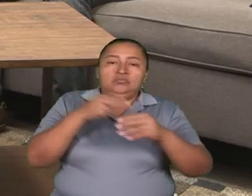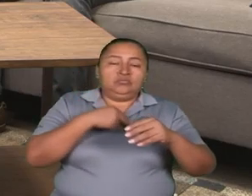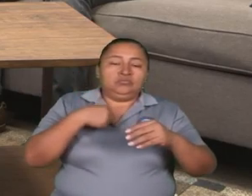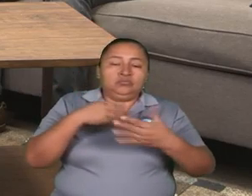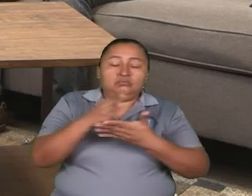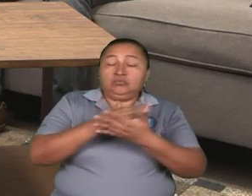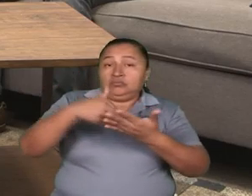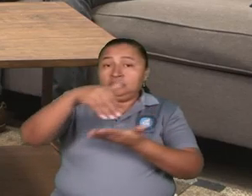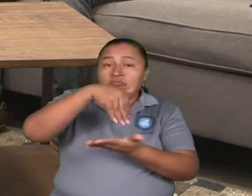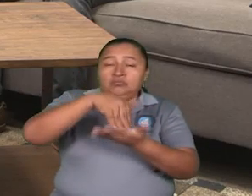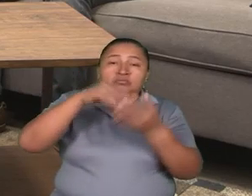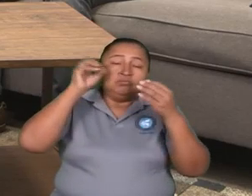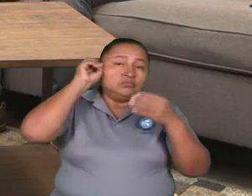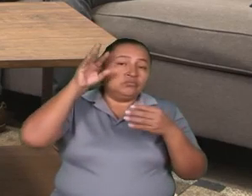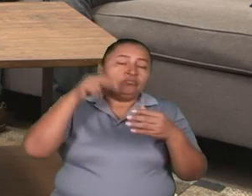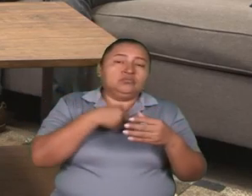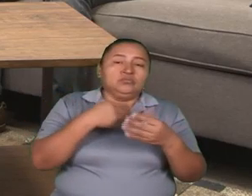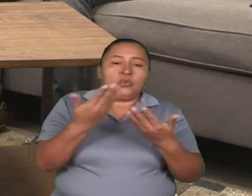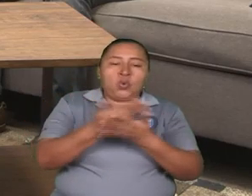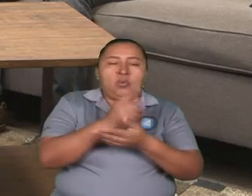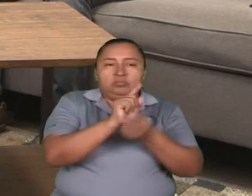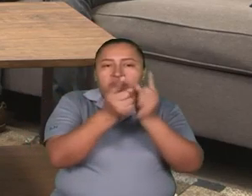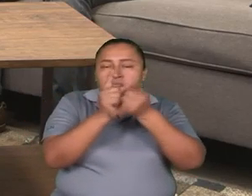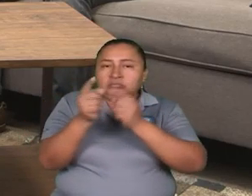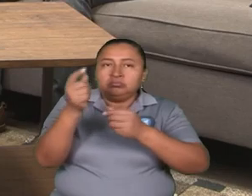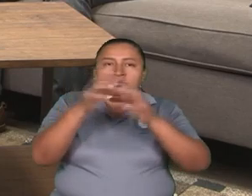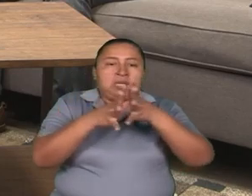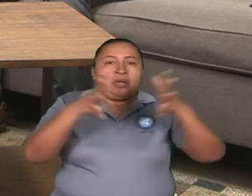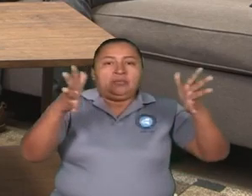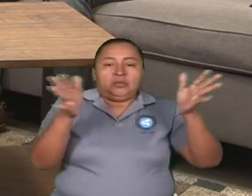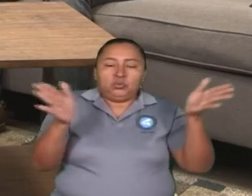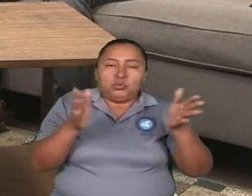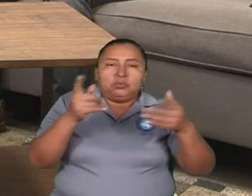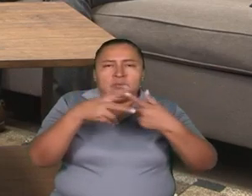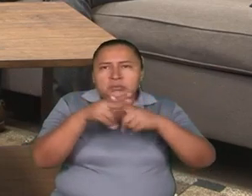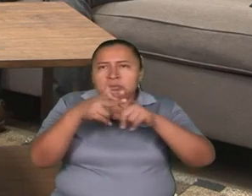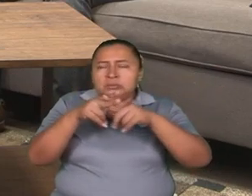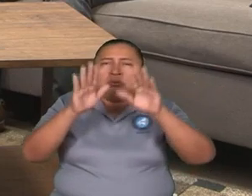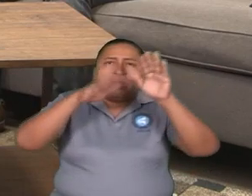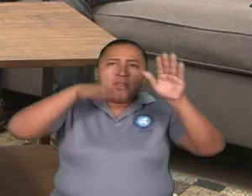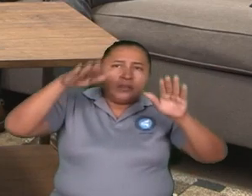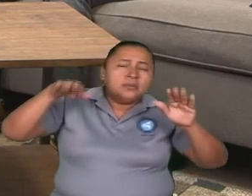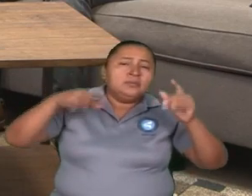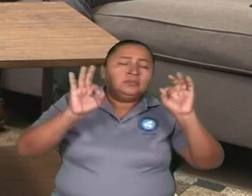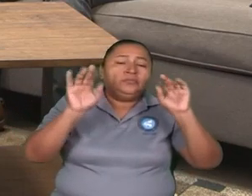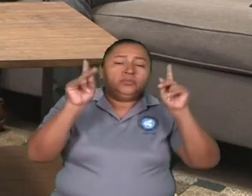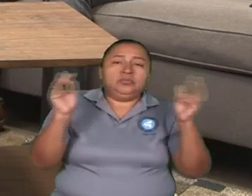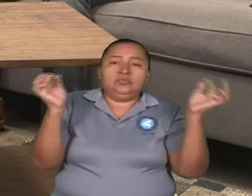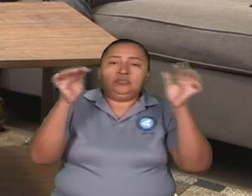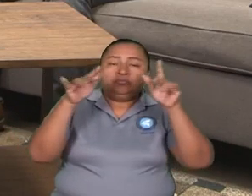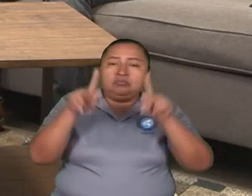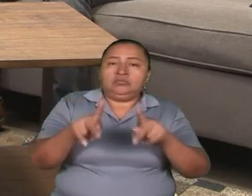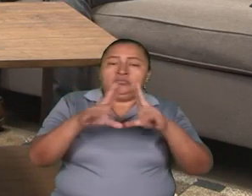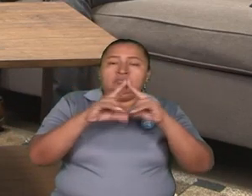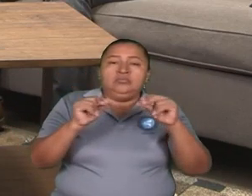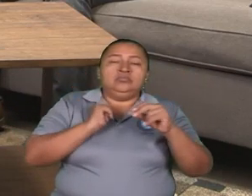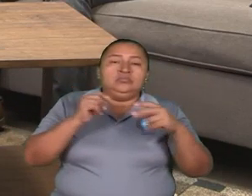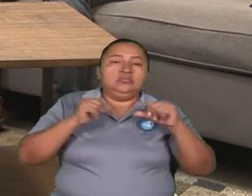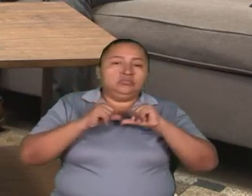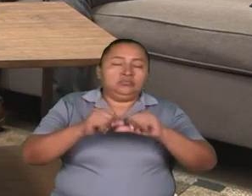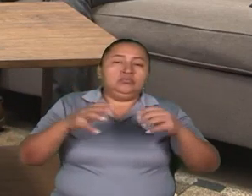también recetarios. Bueno, pero en esta temporada navideña, nosotros tenemos el recetario de comidas navideñas,